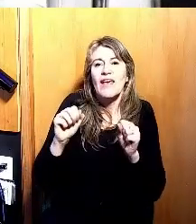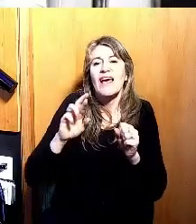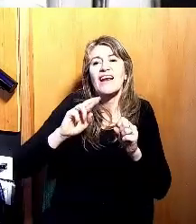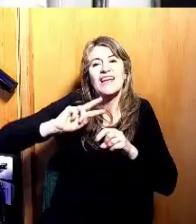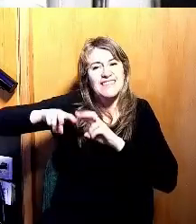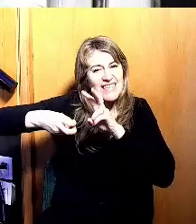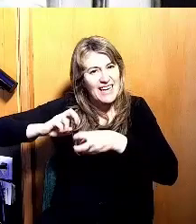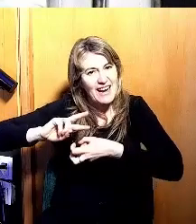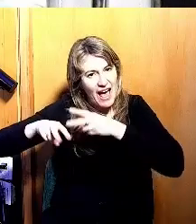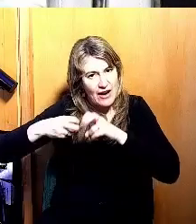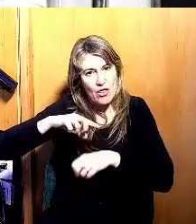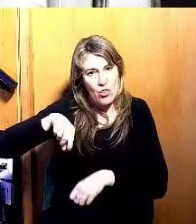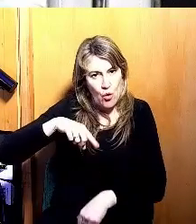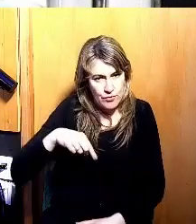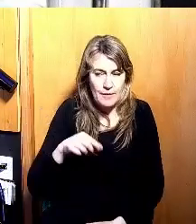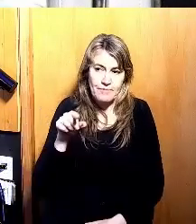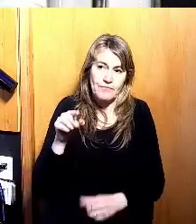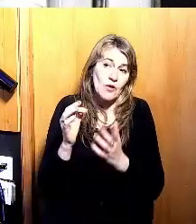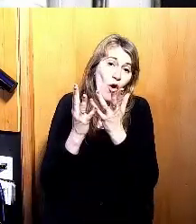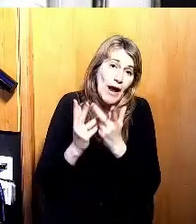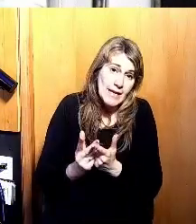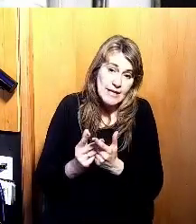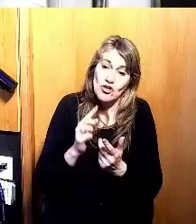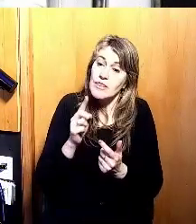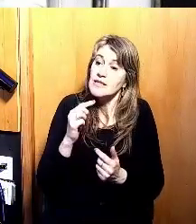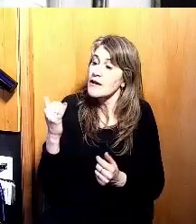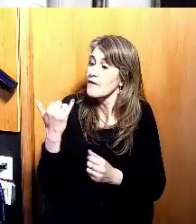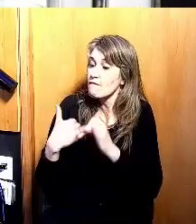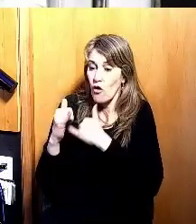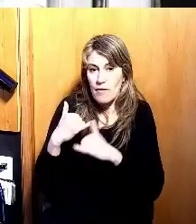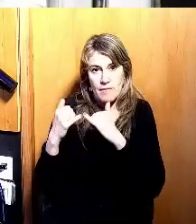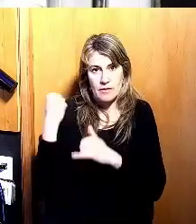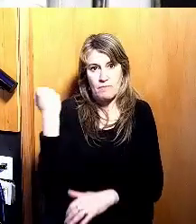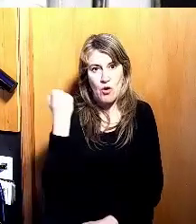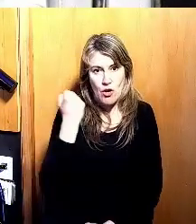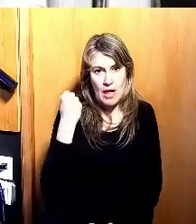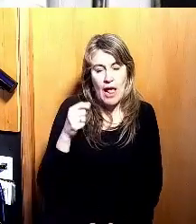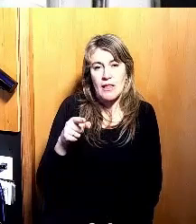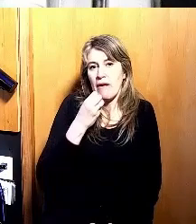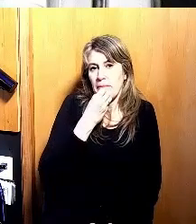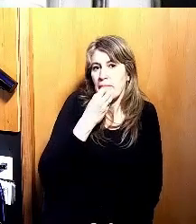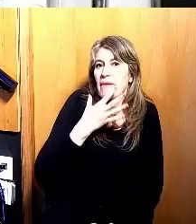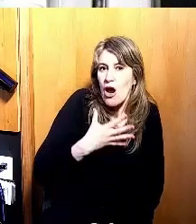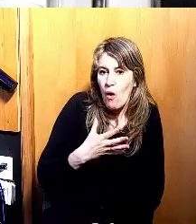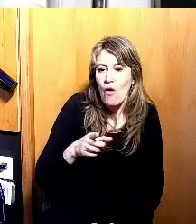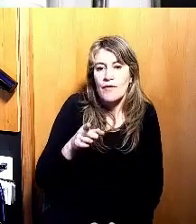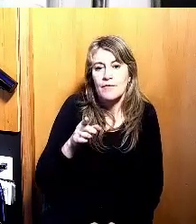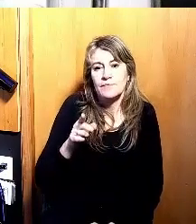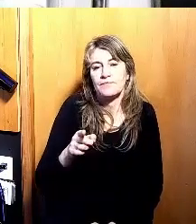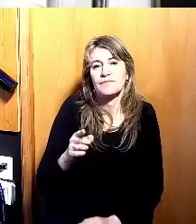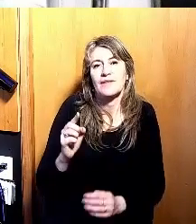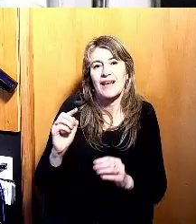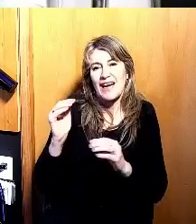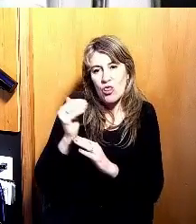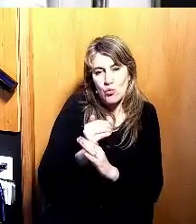reciclables. La organización entendió que era información vital para poder mejorar esa parte de reducir